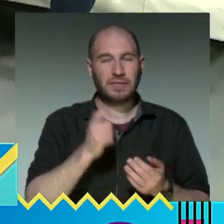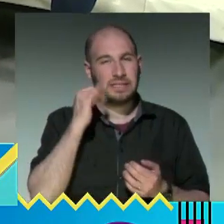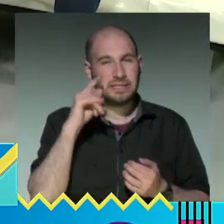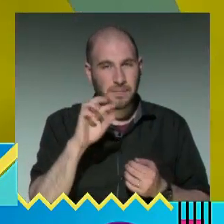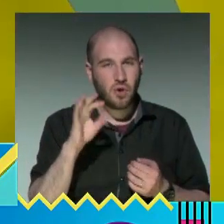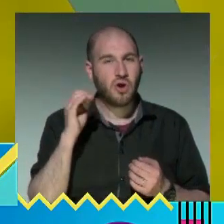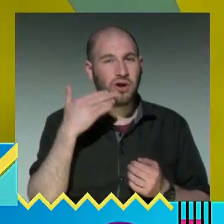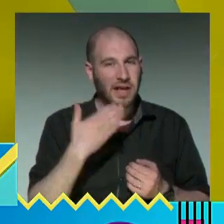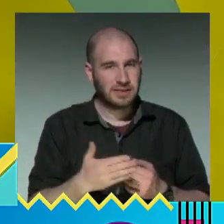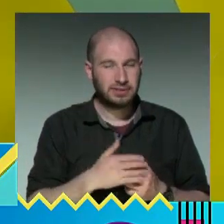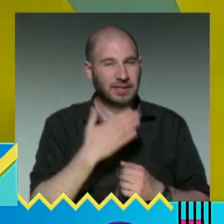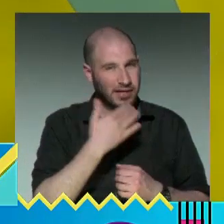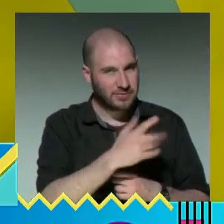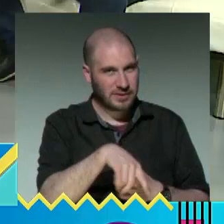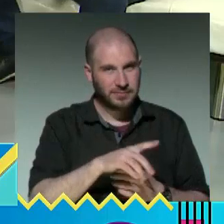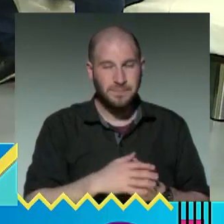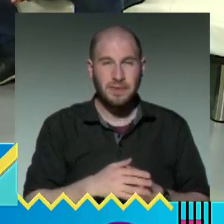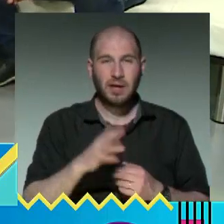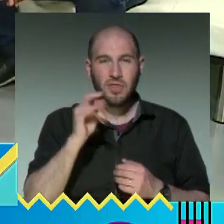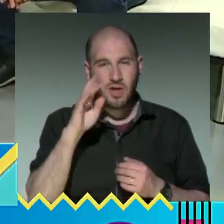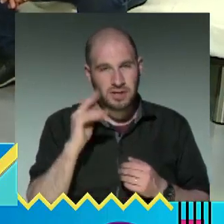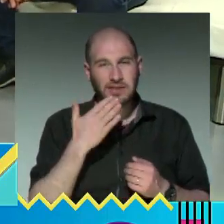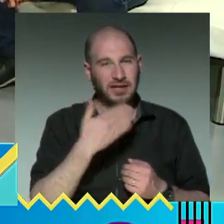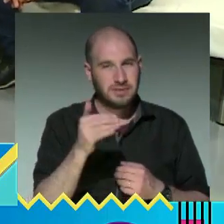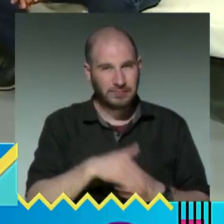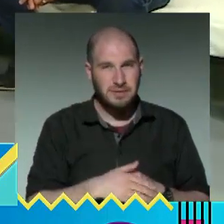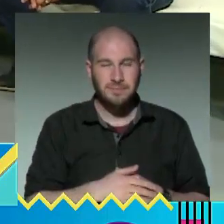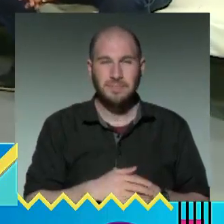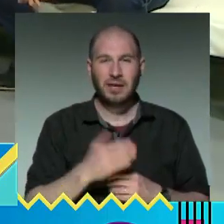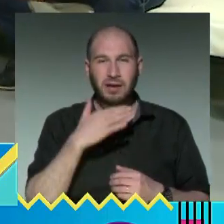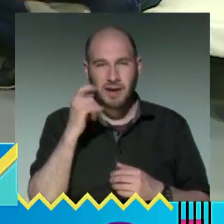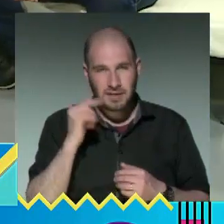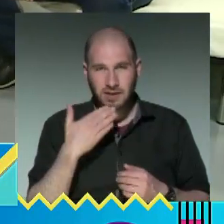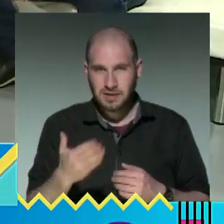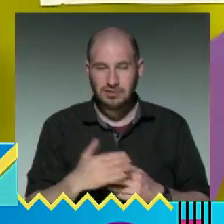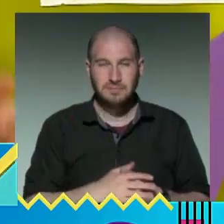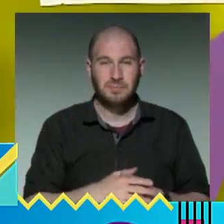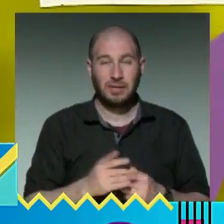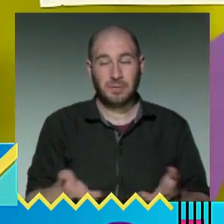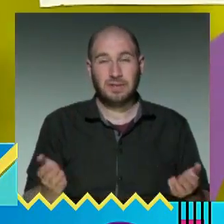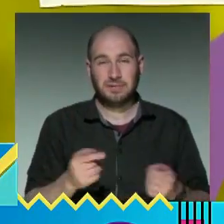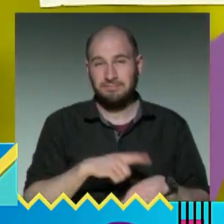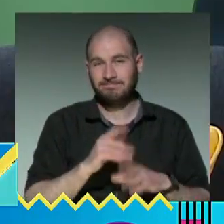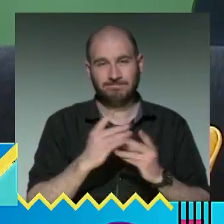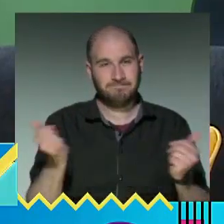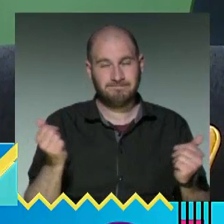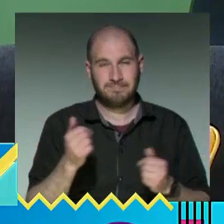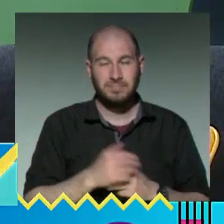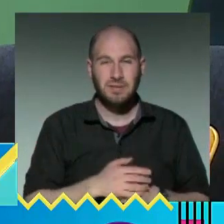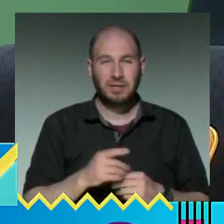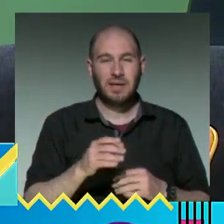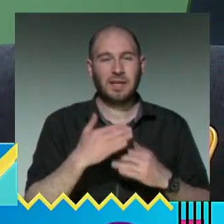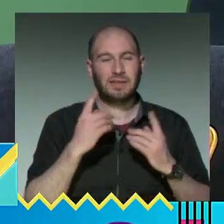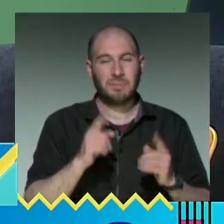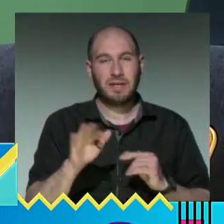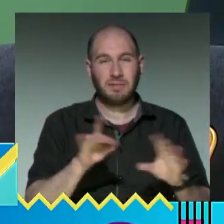gracias por haber estado presente. Muchas gracias a ustedes. Dolores, muchas gracias por haber estado aquí. Javier, muchas gracias. Y bueno, no nos queda más tiempo. No nos queda más tiempo, extendemos